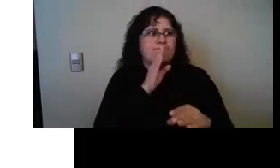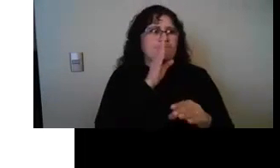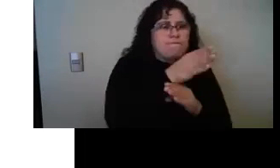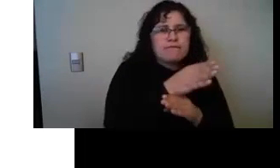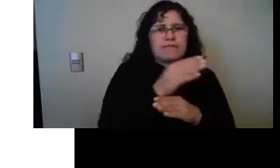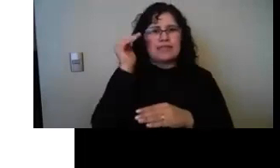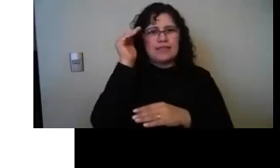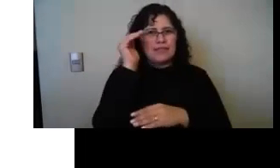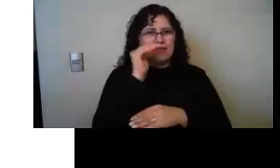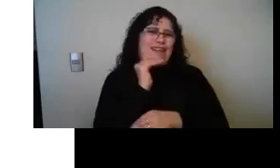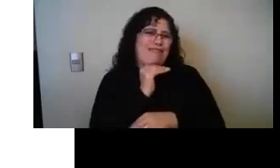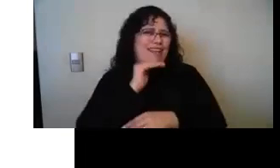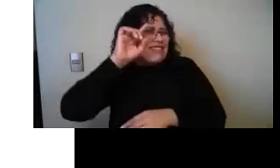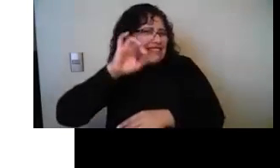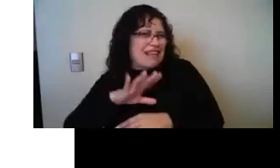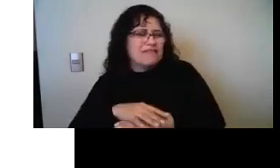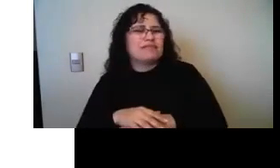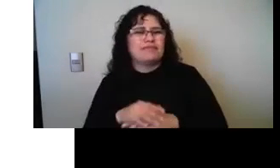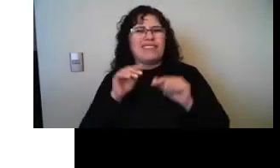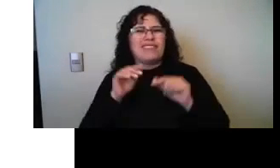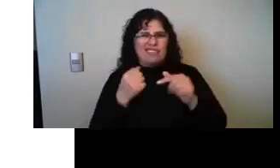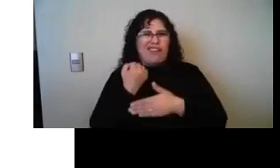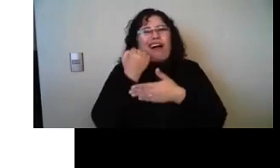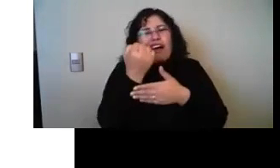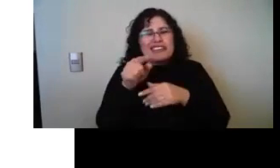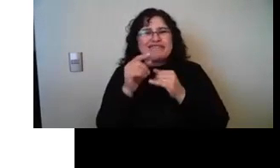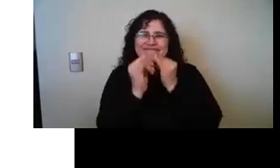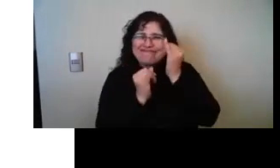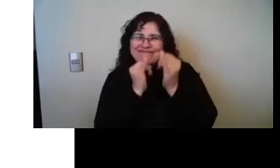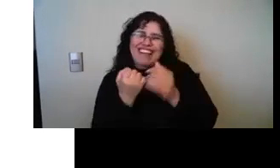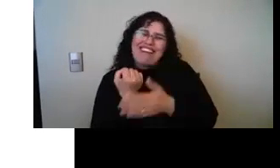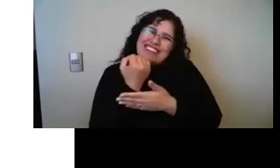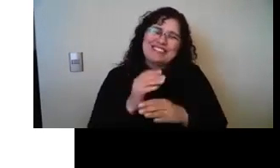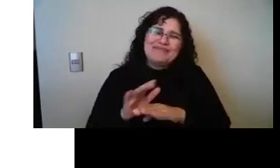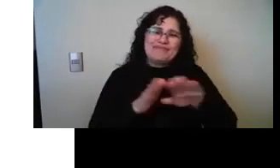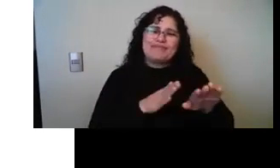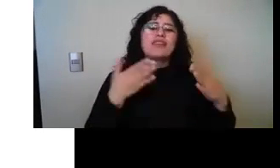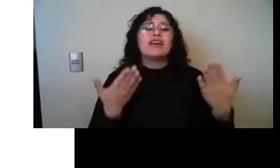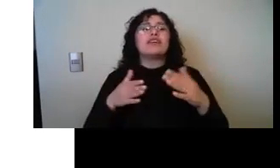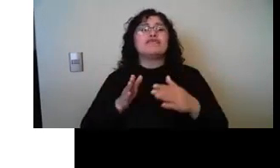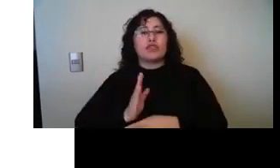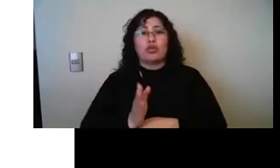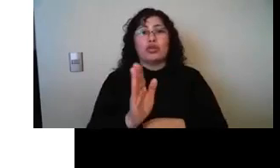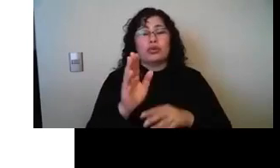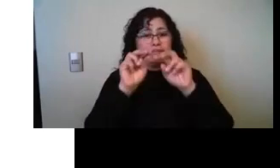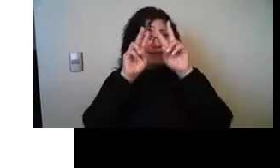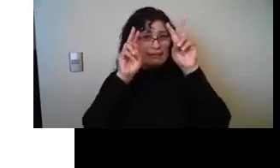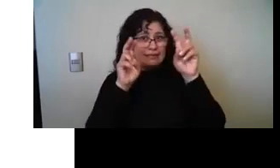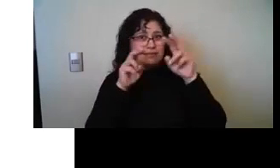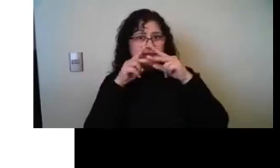Bueno, siguiendo con las vías olfatorias hacia el área primaria,